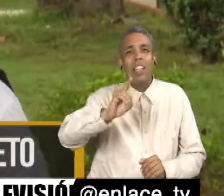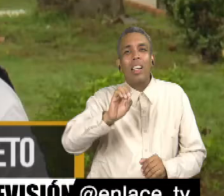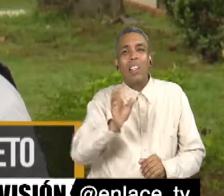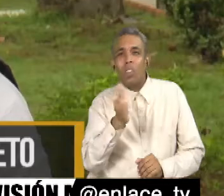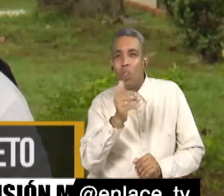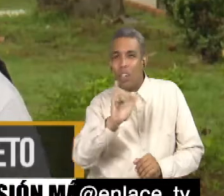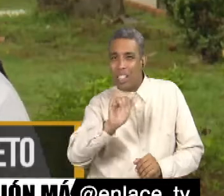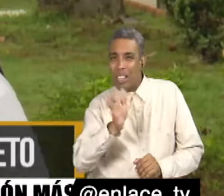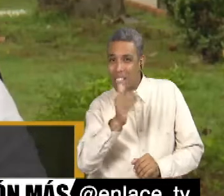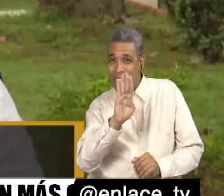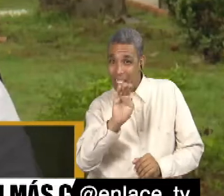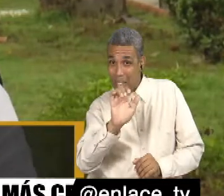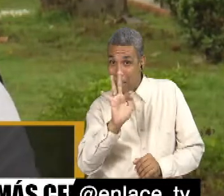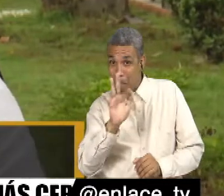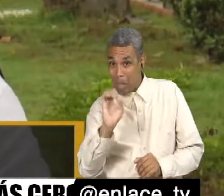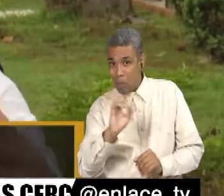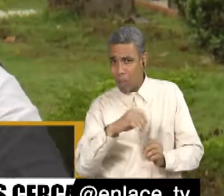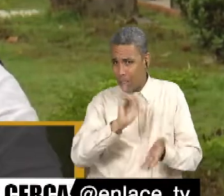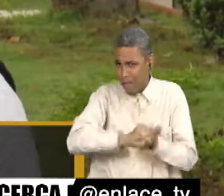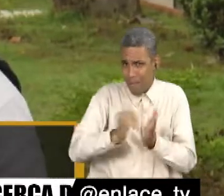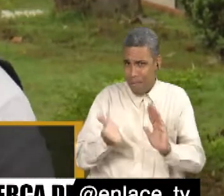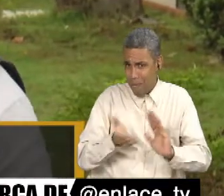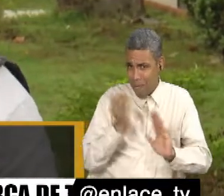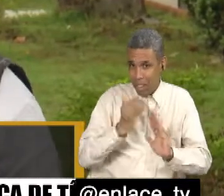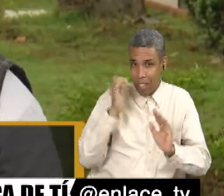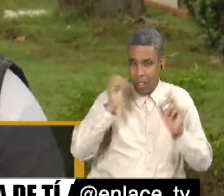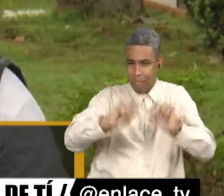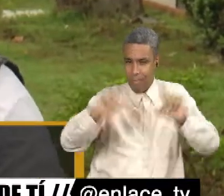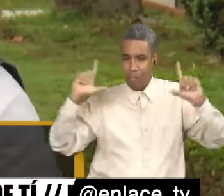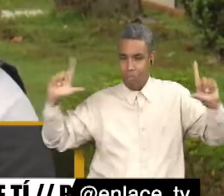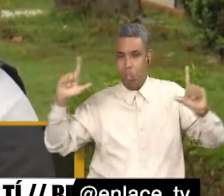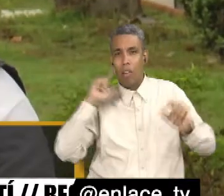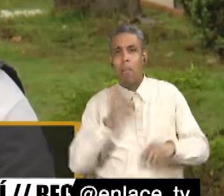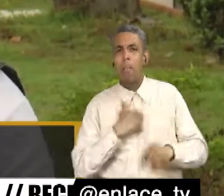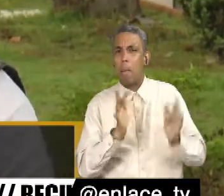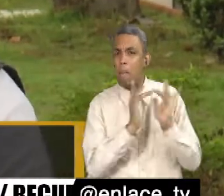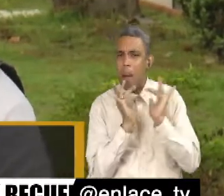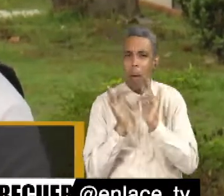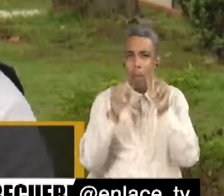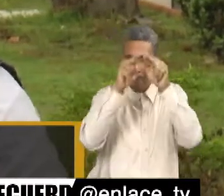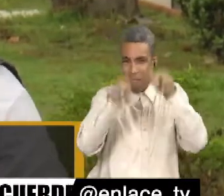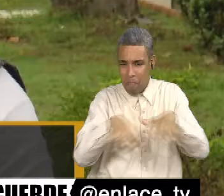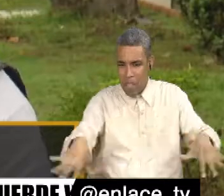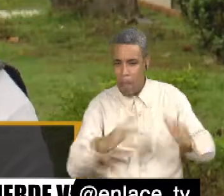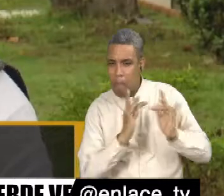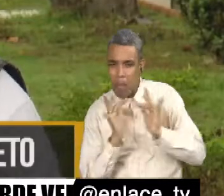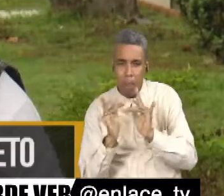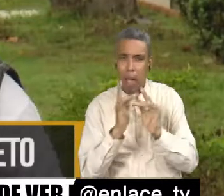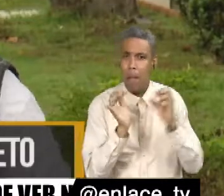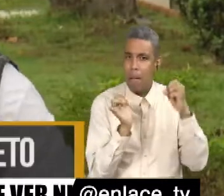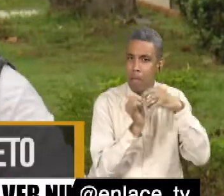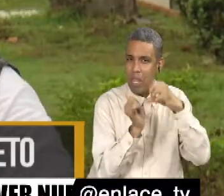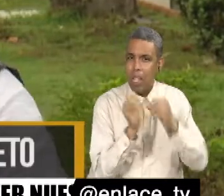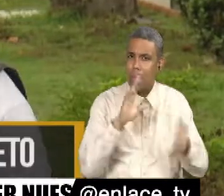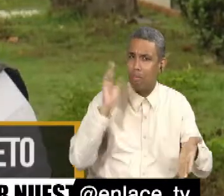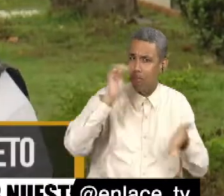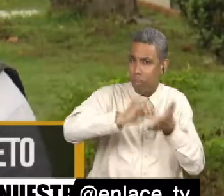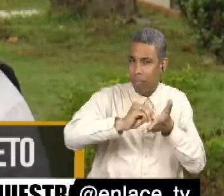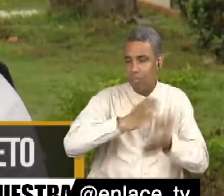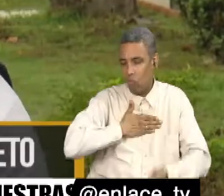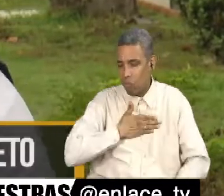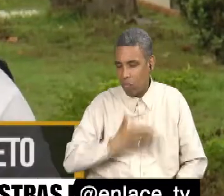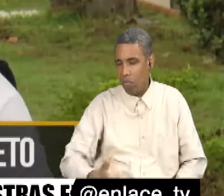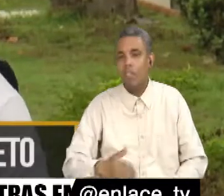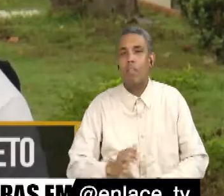de recordar. Entonces esperamos que nos visiten todos a mirar esos videos que tenemos ahí y toda la publicidad que tenemos para